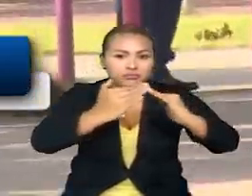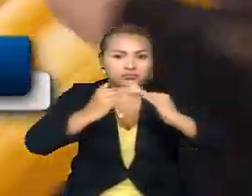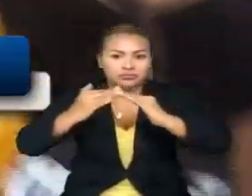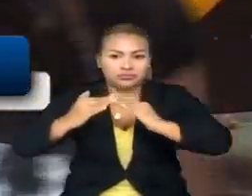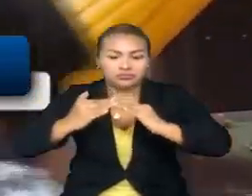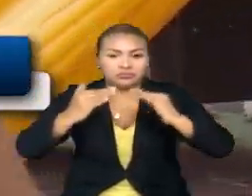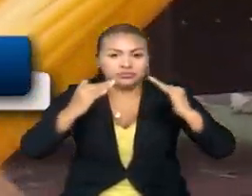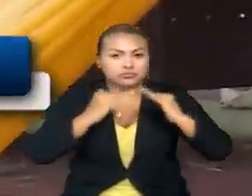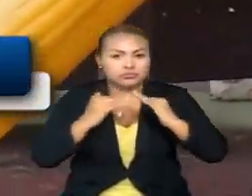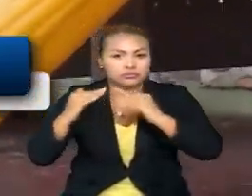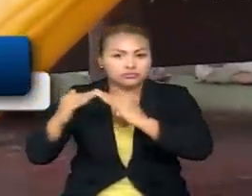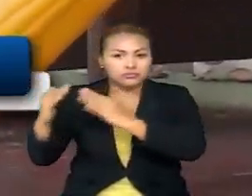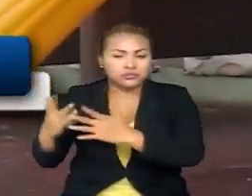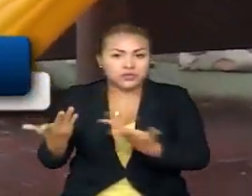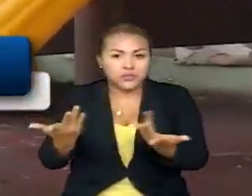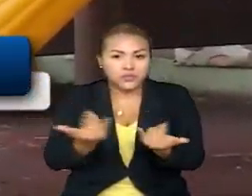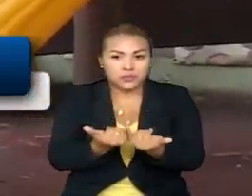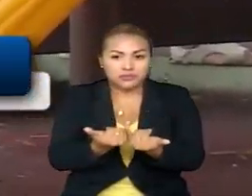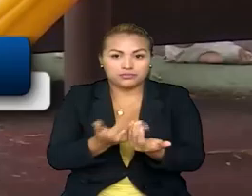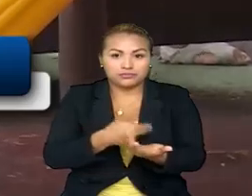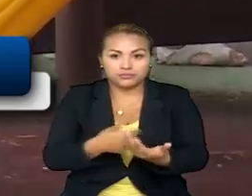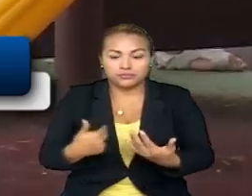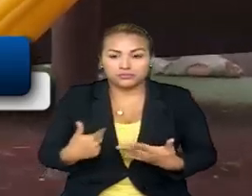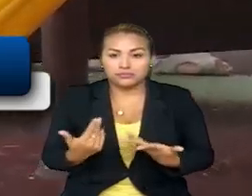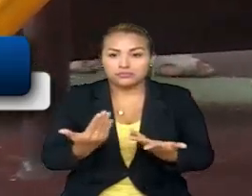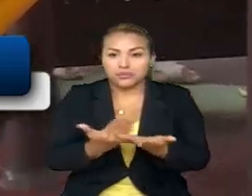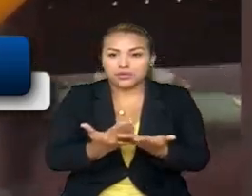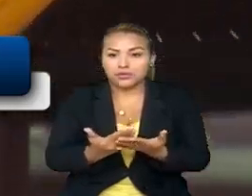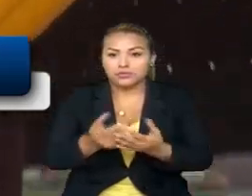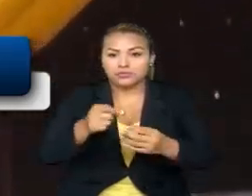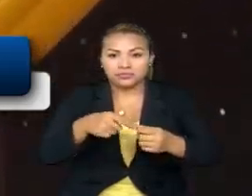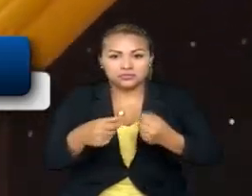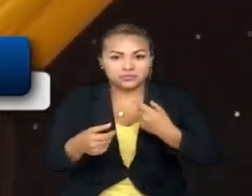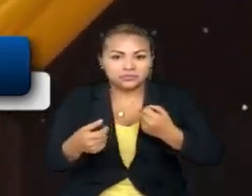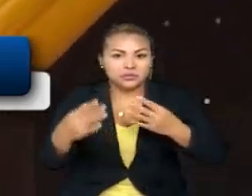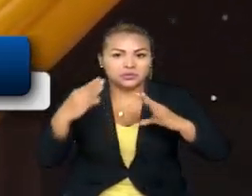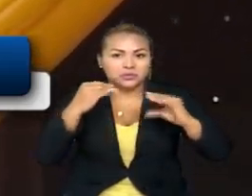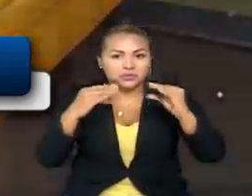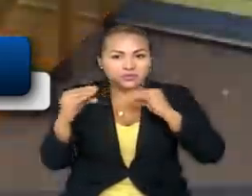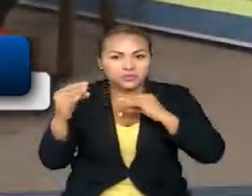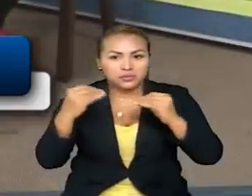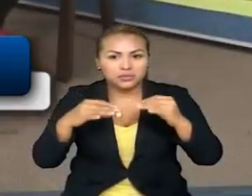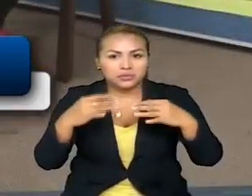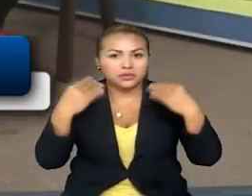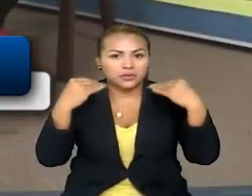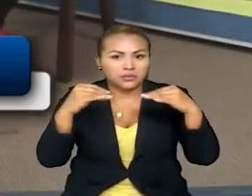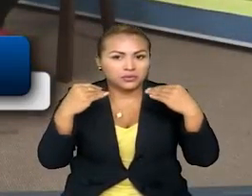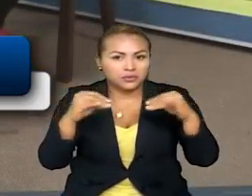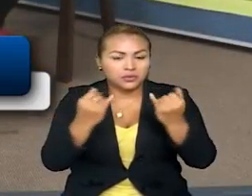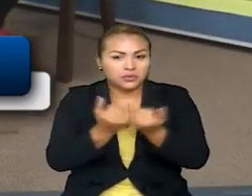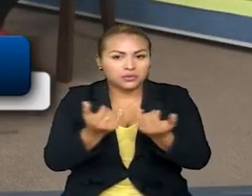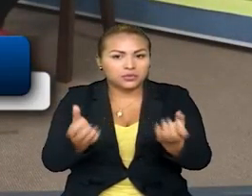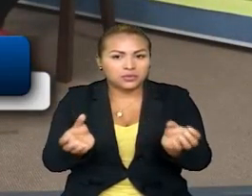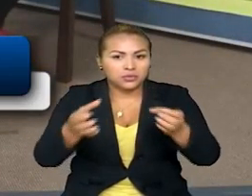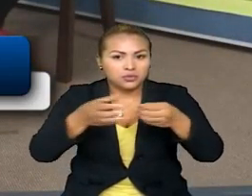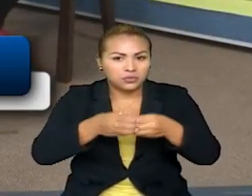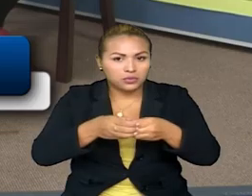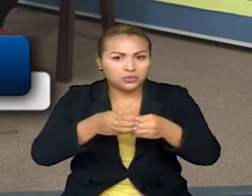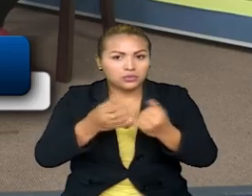el servicio de tal manera que apliquemos la medicina preventiva con charla con educación clubes de crónico clubes de